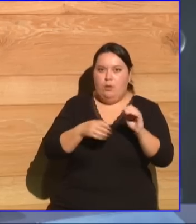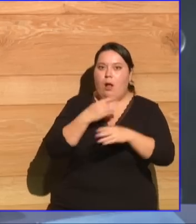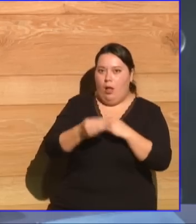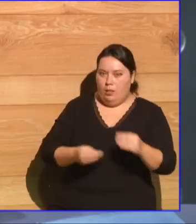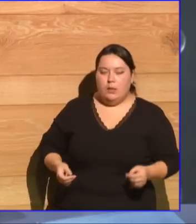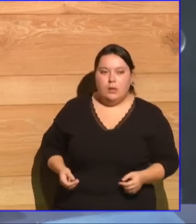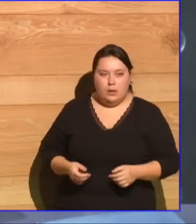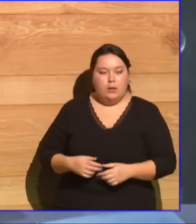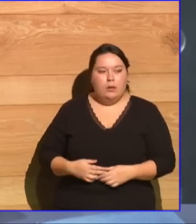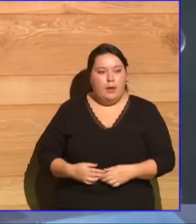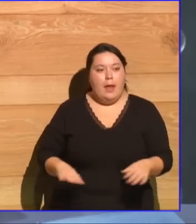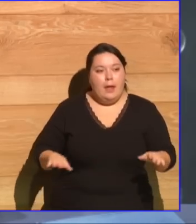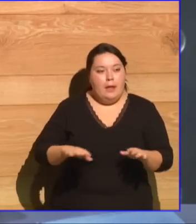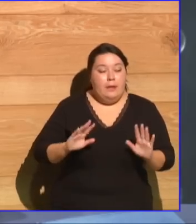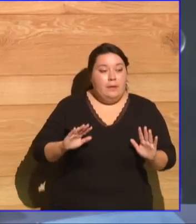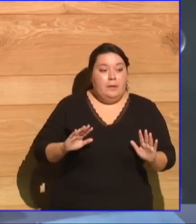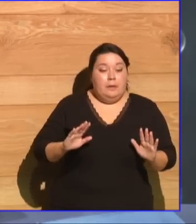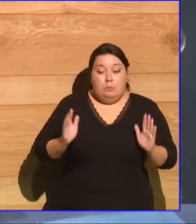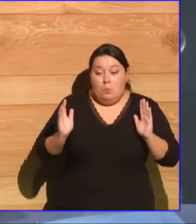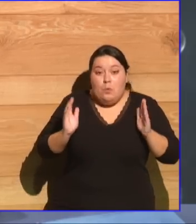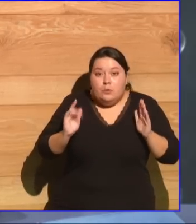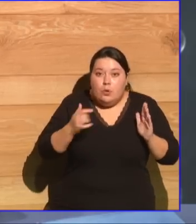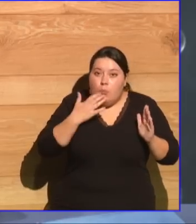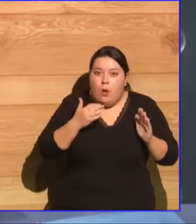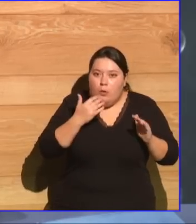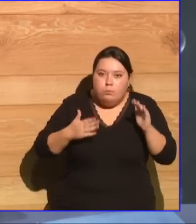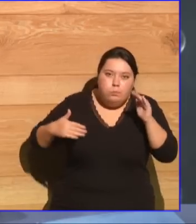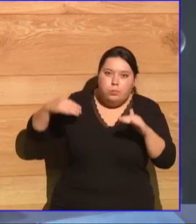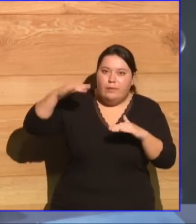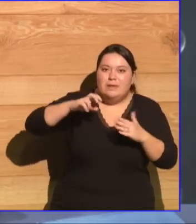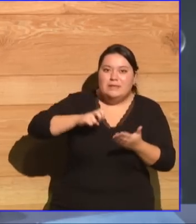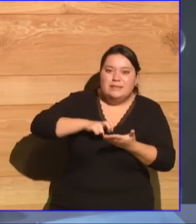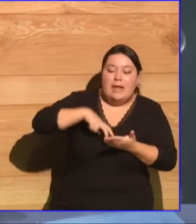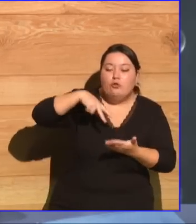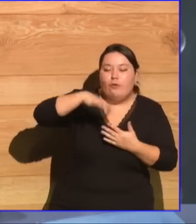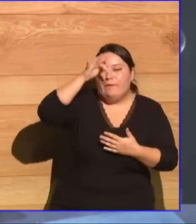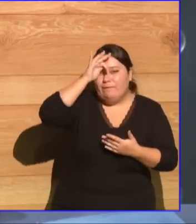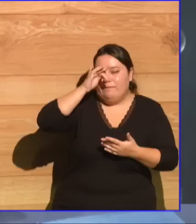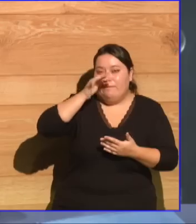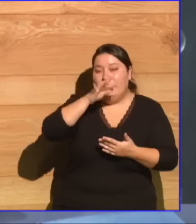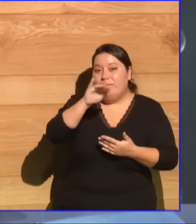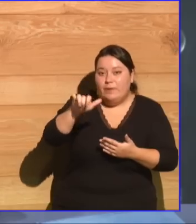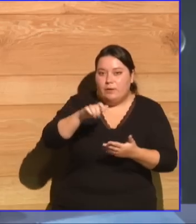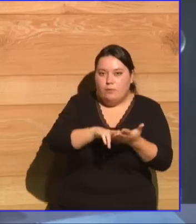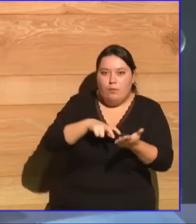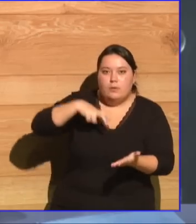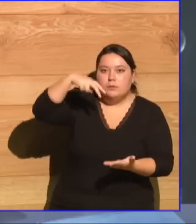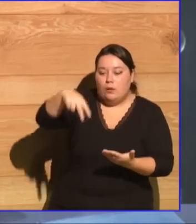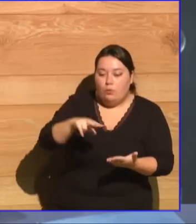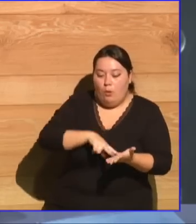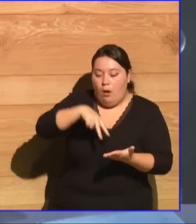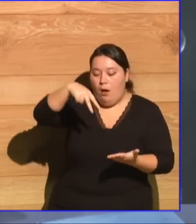al final es muy aterrizada, como en ese momento en el que tienen que dar el salto de fe, el famoso salto de fe, y cuando dan ese paso al vacío,